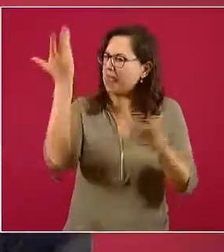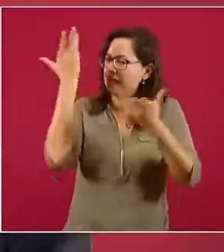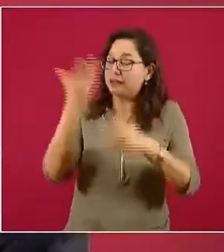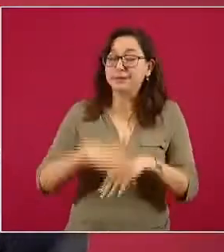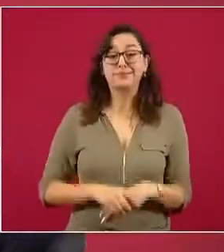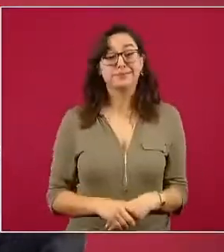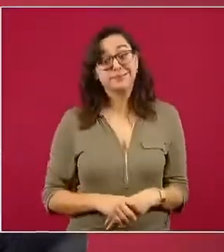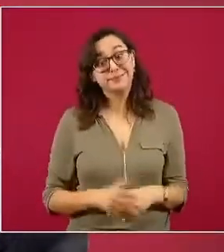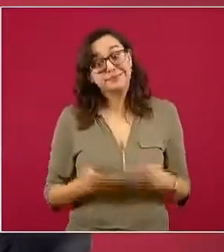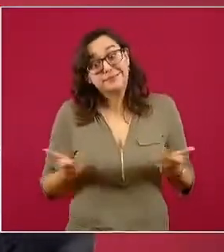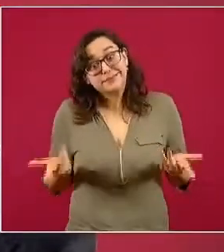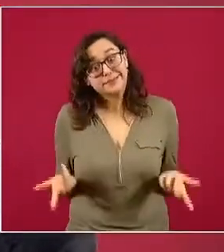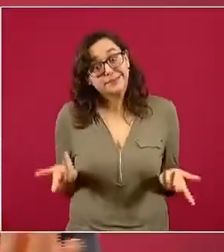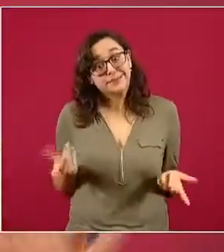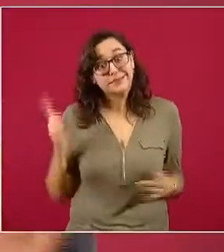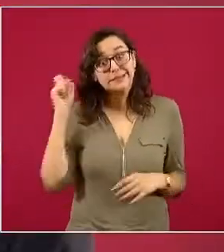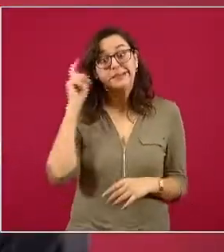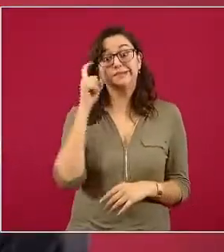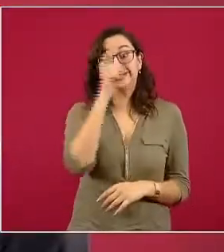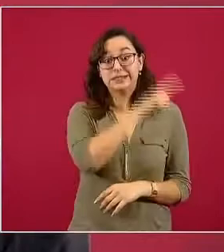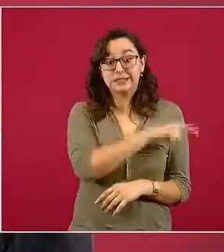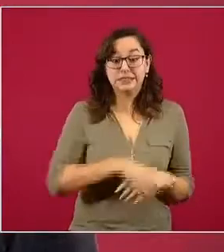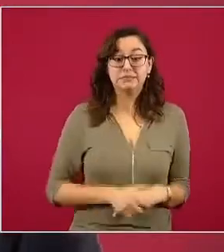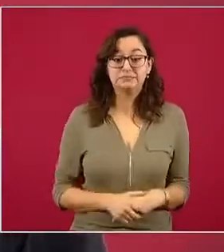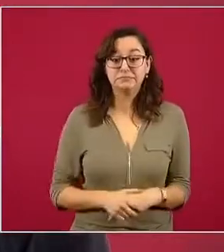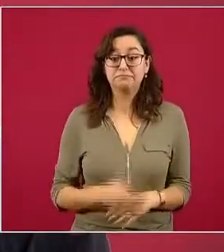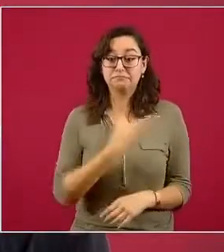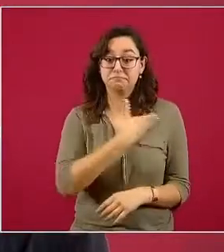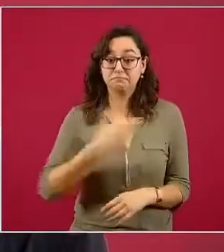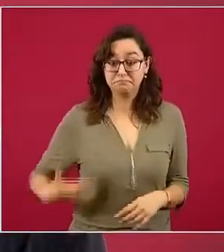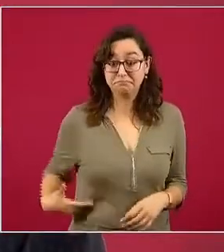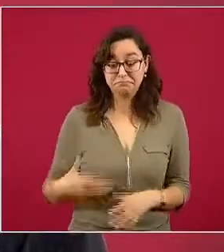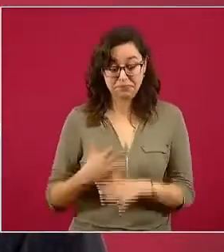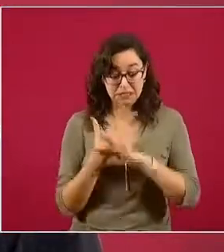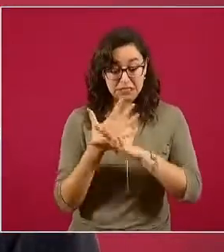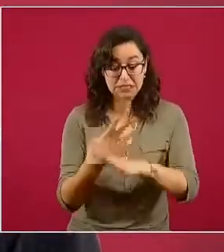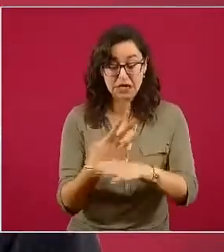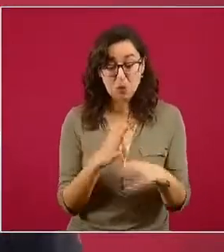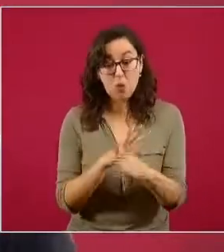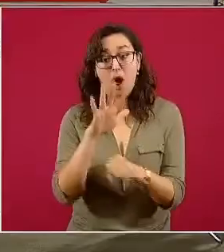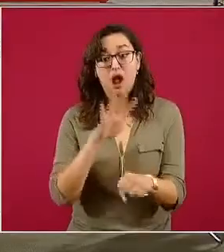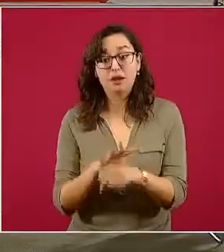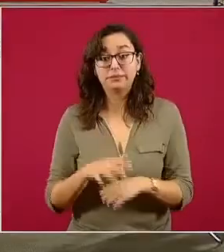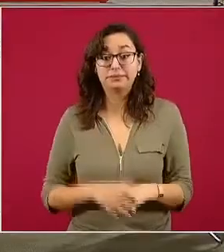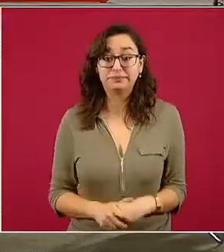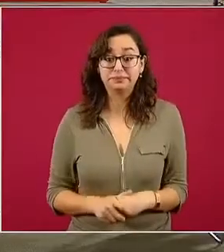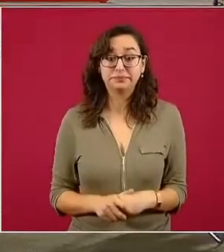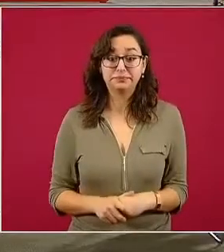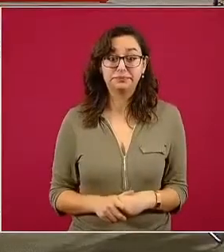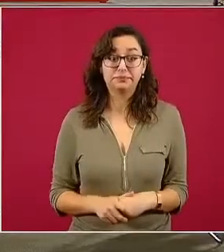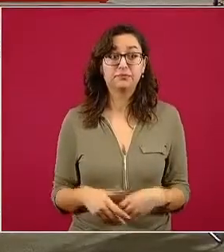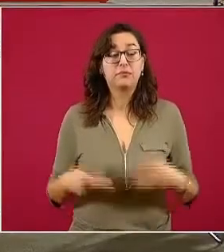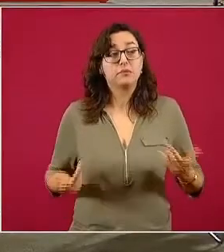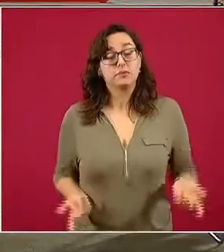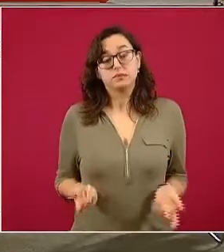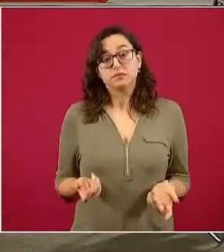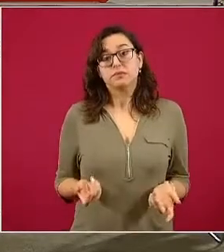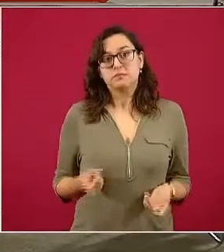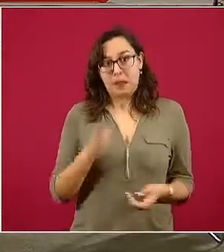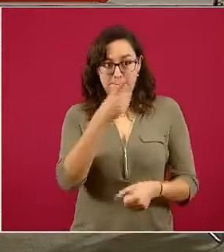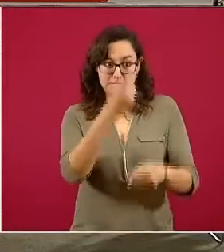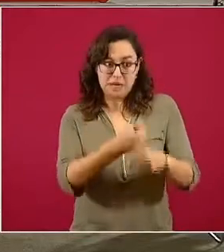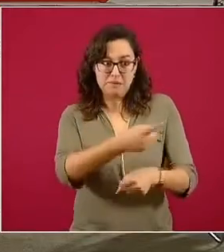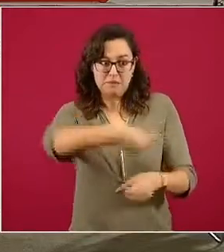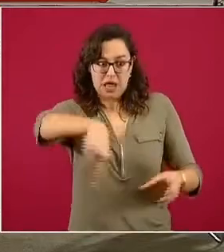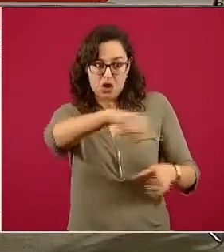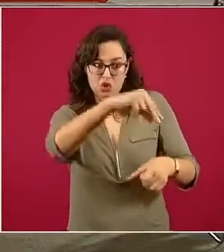personal de salud, son quienes nos están protegiendo, yo me espero, ¿no? Pero eso tampoco debe interpretarse ahora al revés, que se diga, ¿por